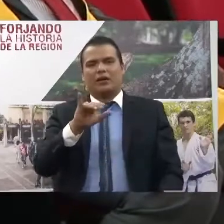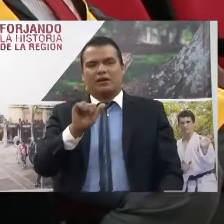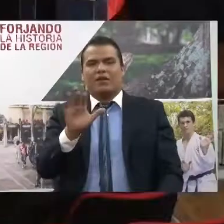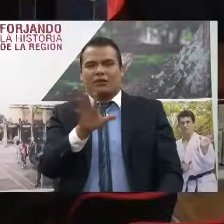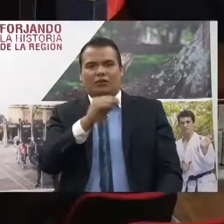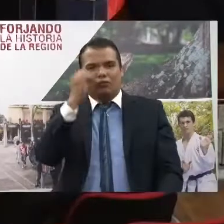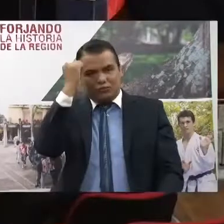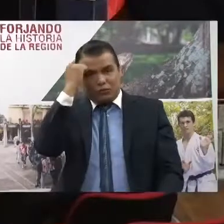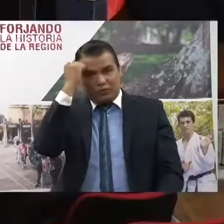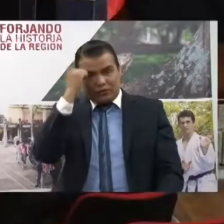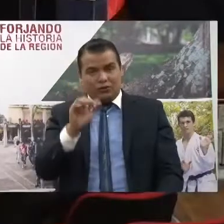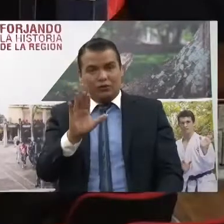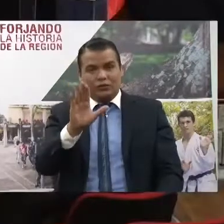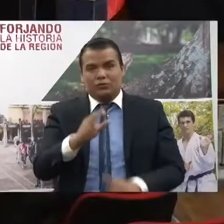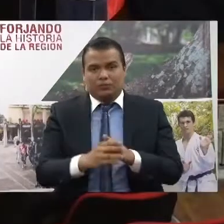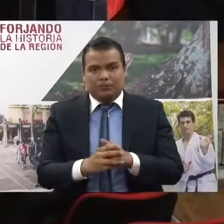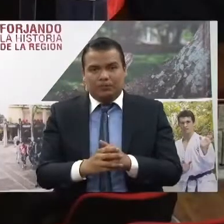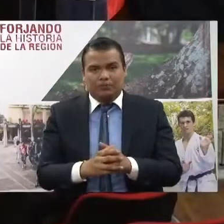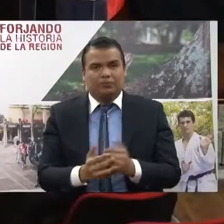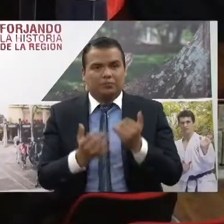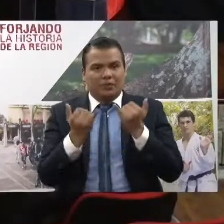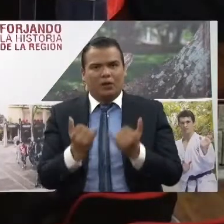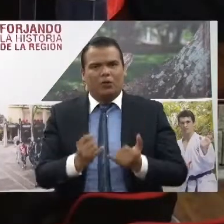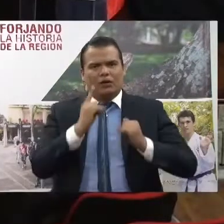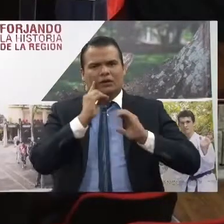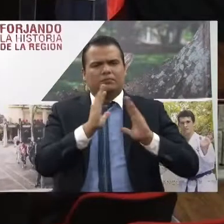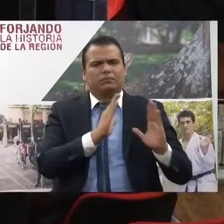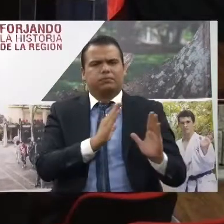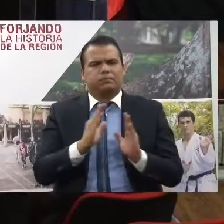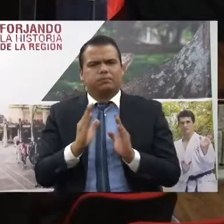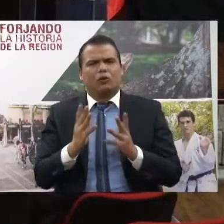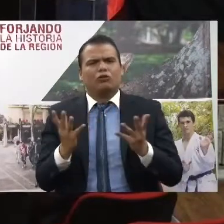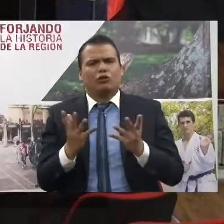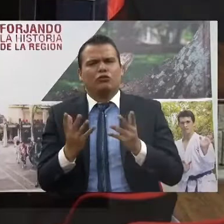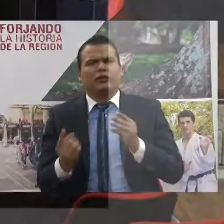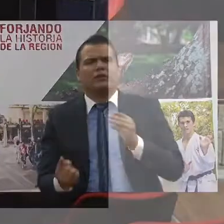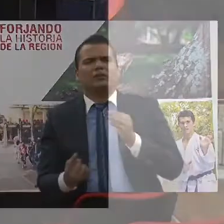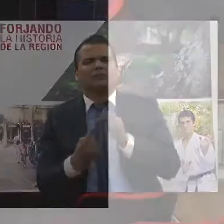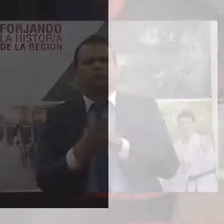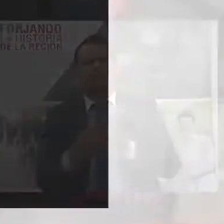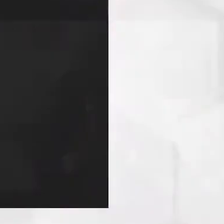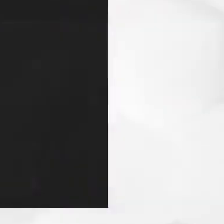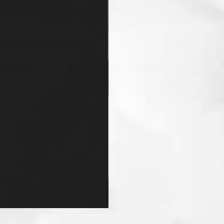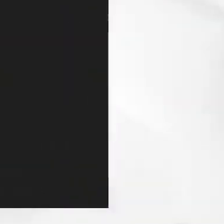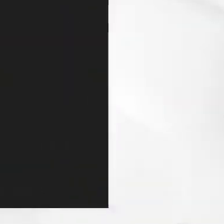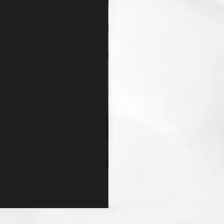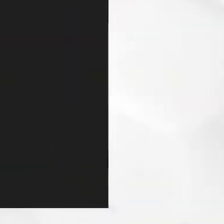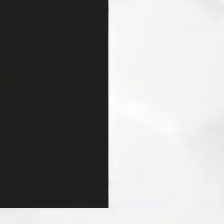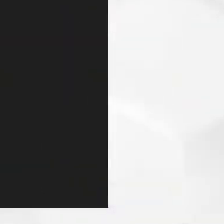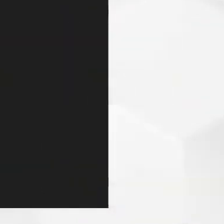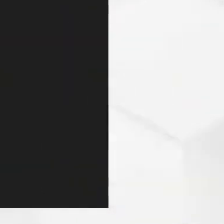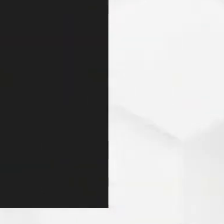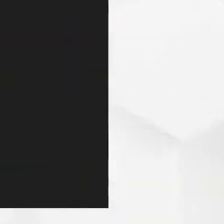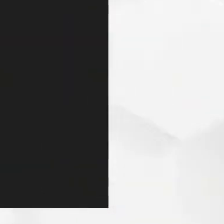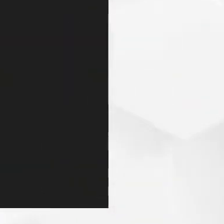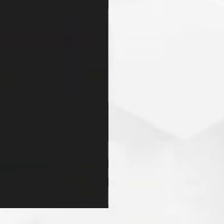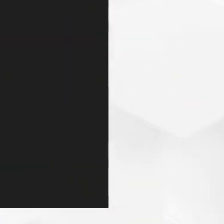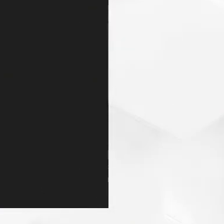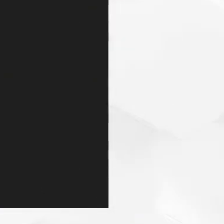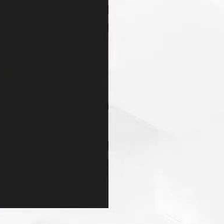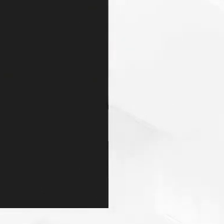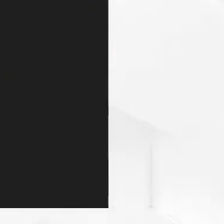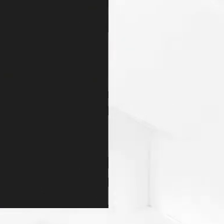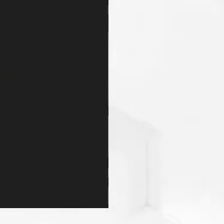Llanos. Esta ceremonia se está realizando desde el Auditorio Diego Israel Delgadillo del campus de